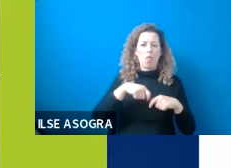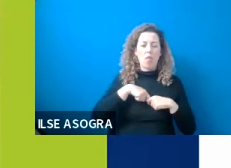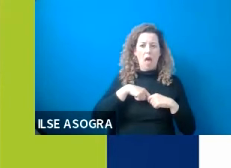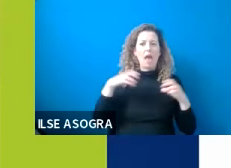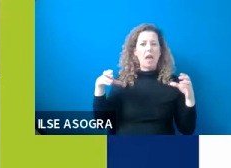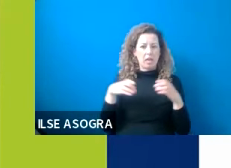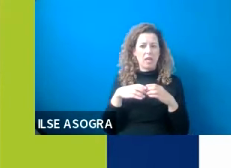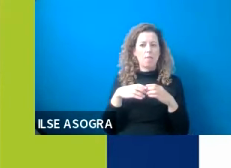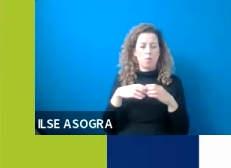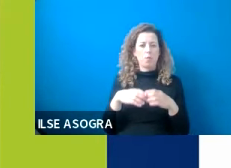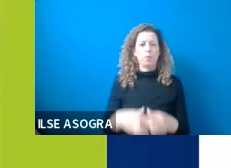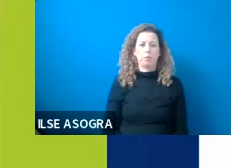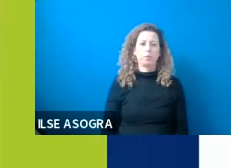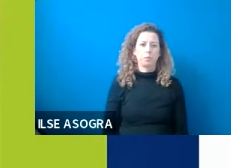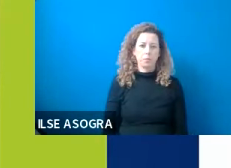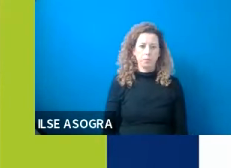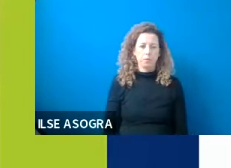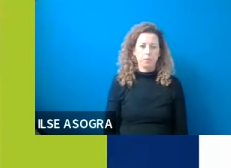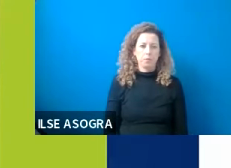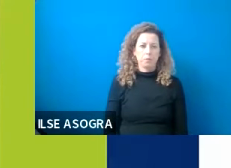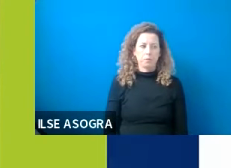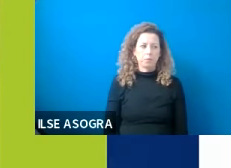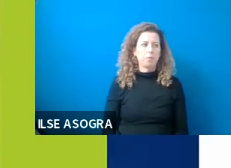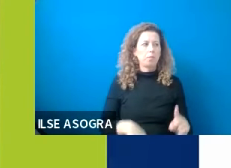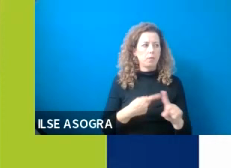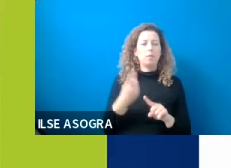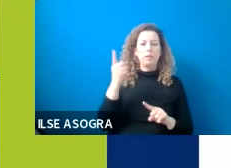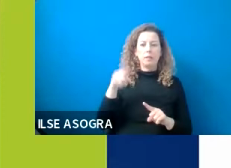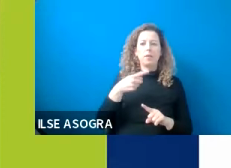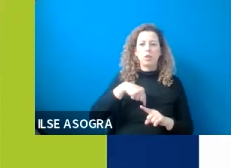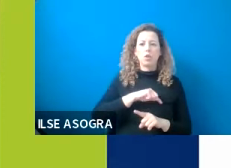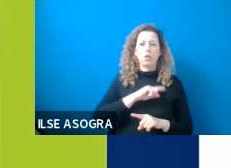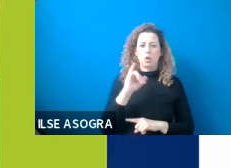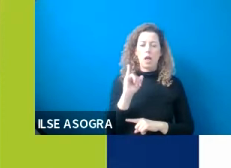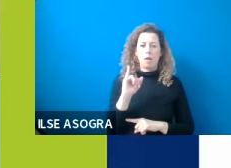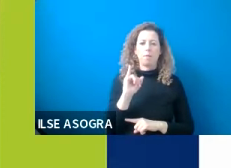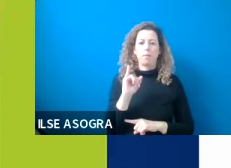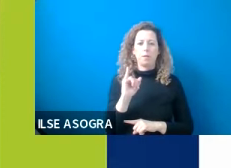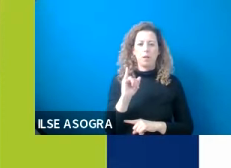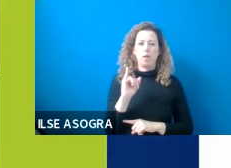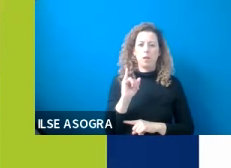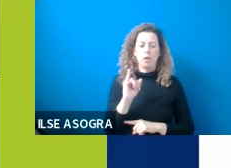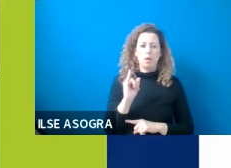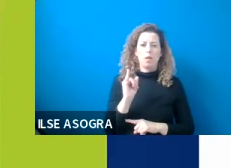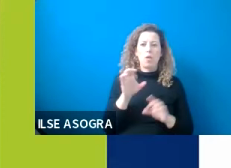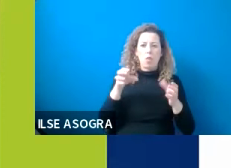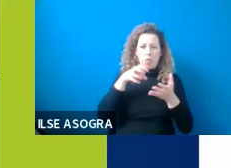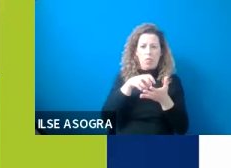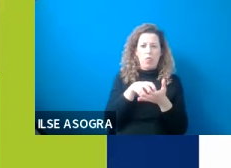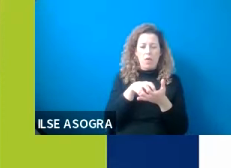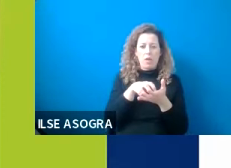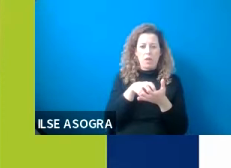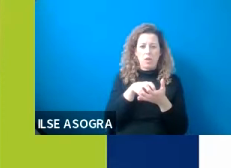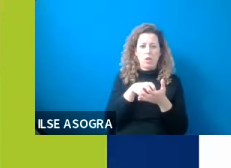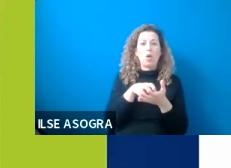equipo con la familia. Y luego, además, nosotros concretamente tenemos añadido que somos un centro inserto en